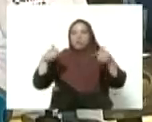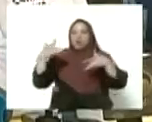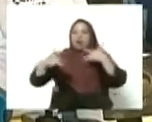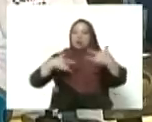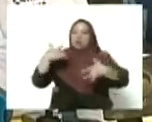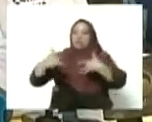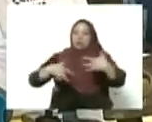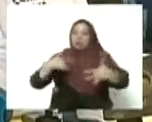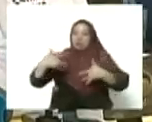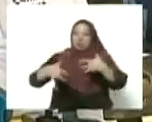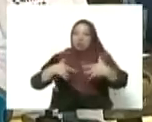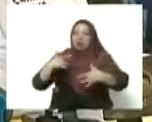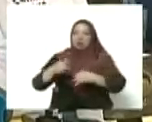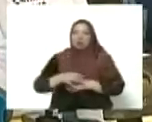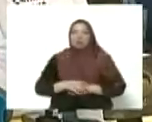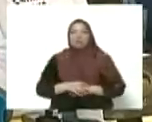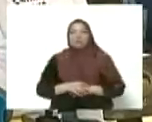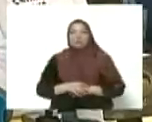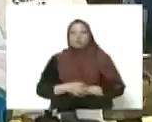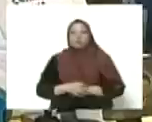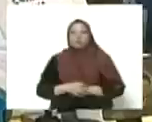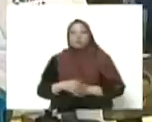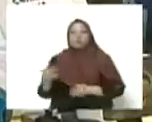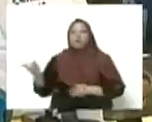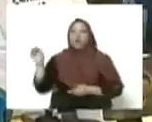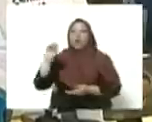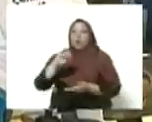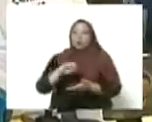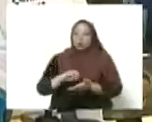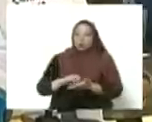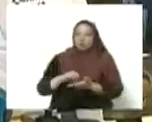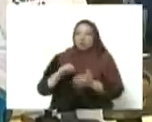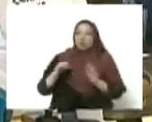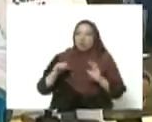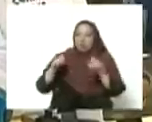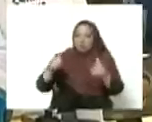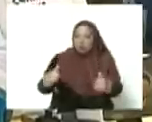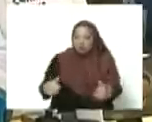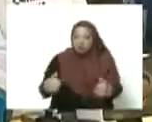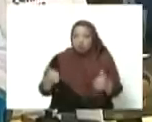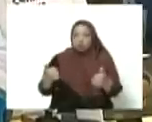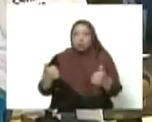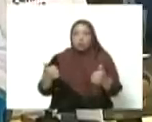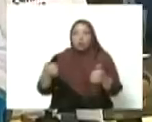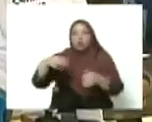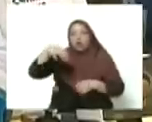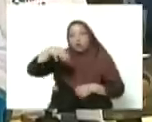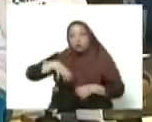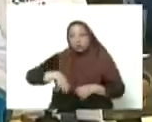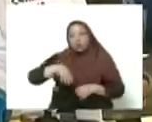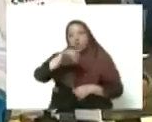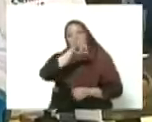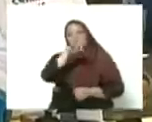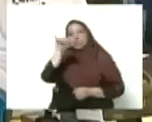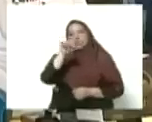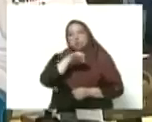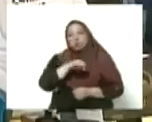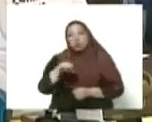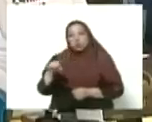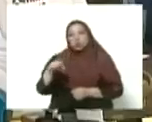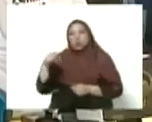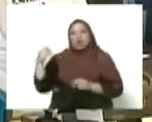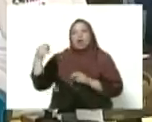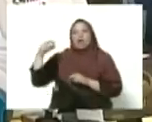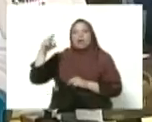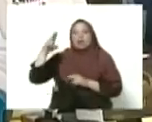actividades protocolares, se ha restablecido en el estado Zulia, el estado